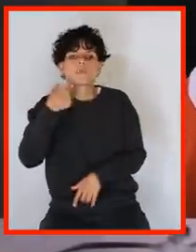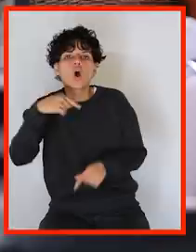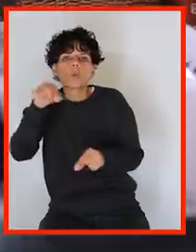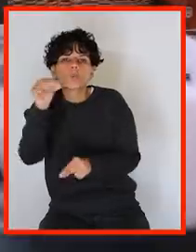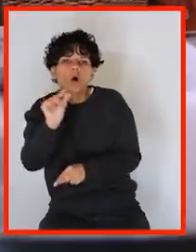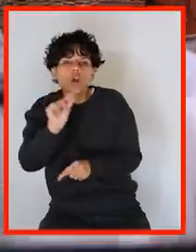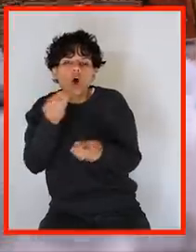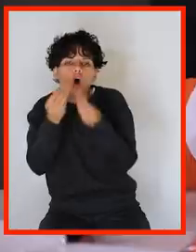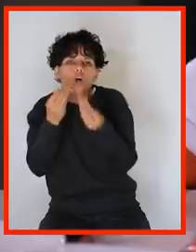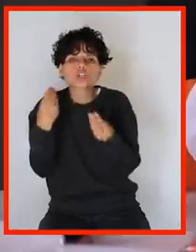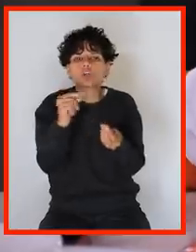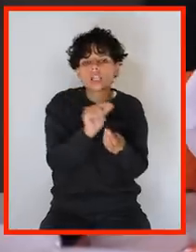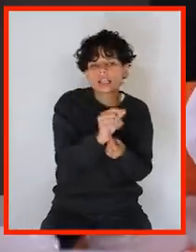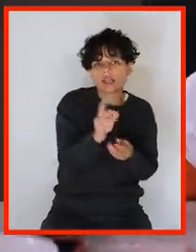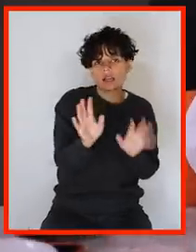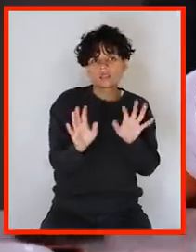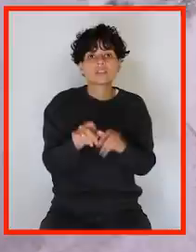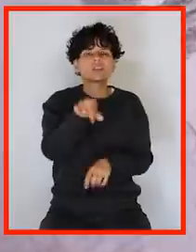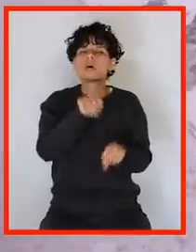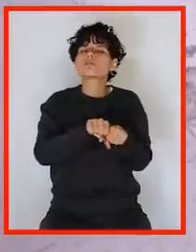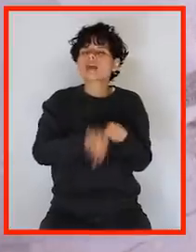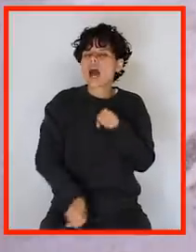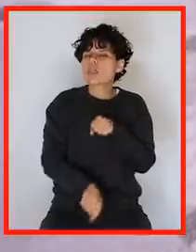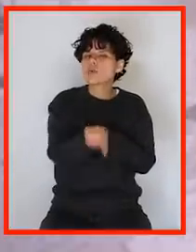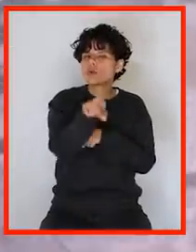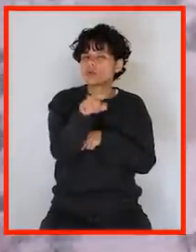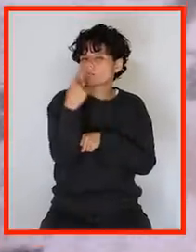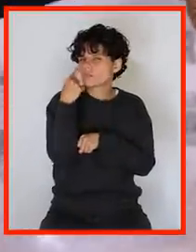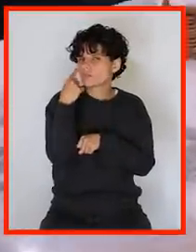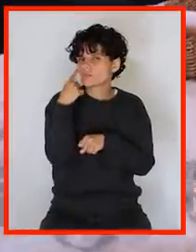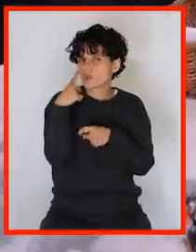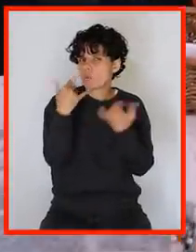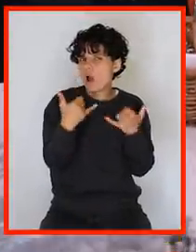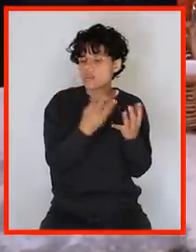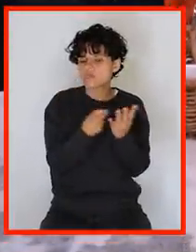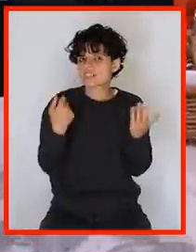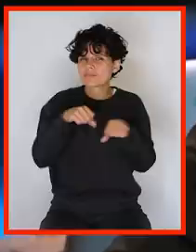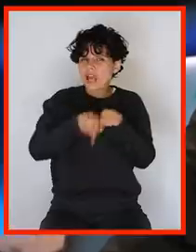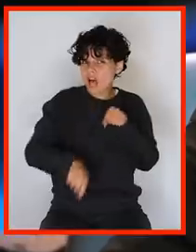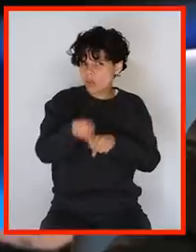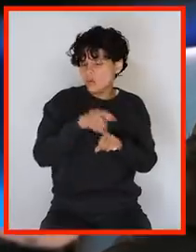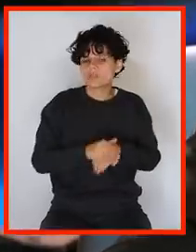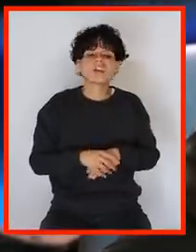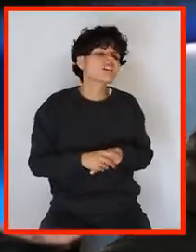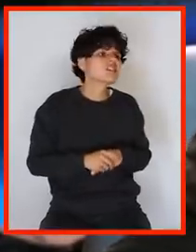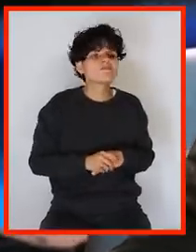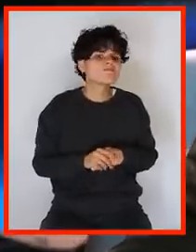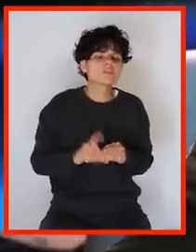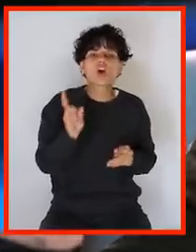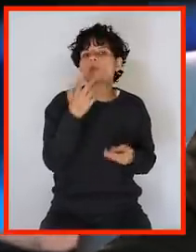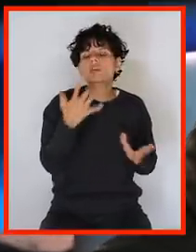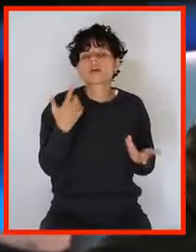lenteje, weón, así, weón. Nunca te he picado, weón. Por la weón del poke, nunca te he picado, nunca he quedado. No, porque en